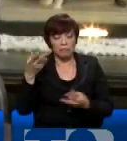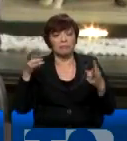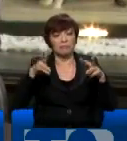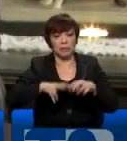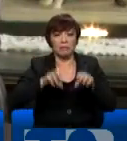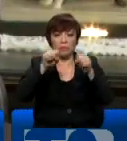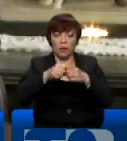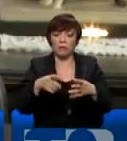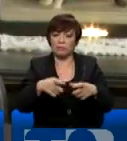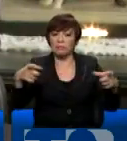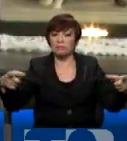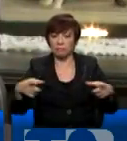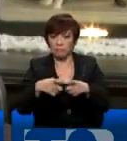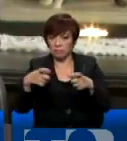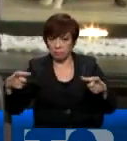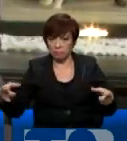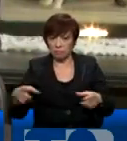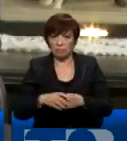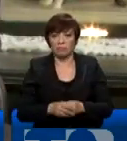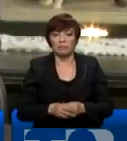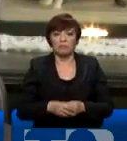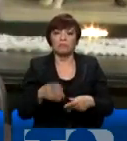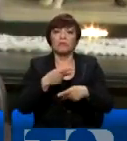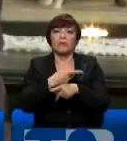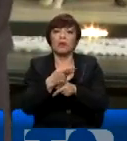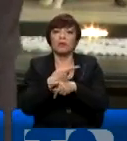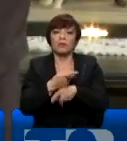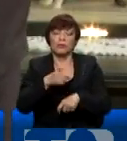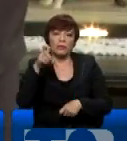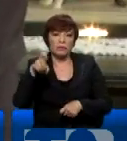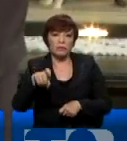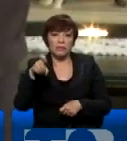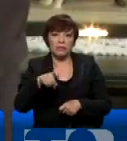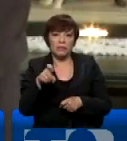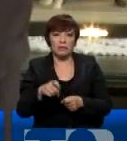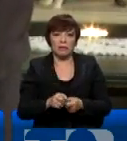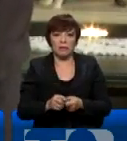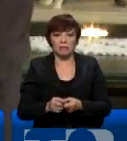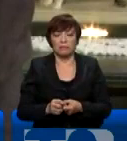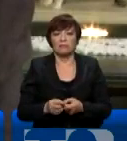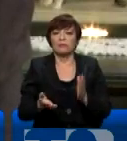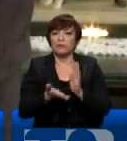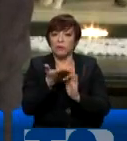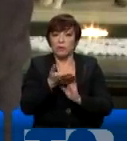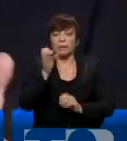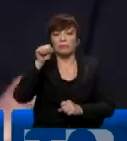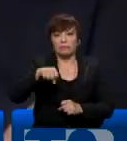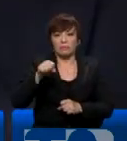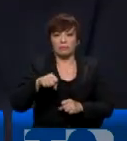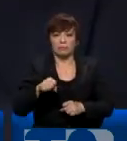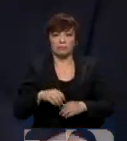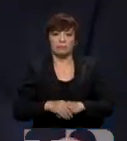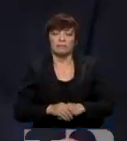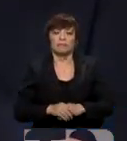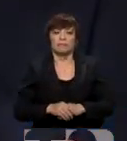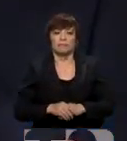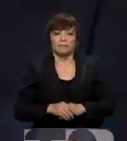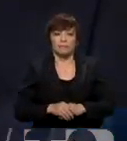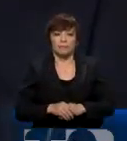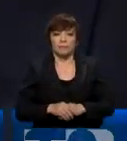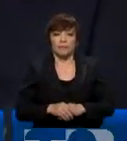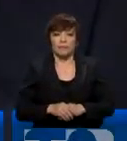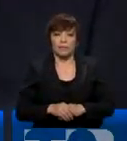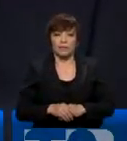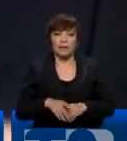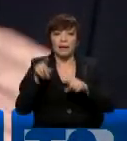que tenemos en este momento en producción para satisfacer la demanda puede ser cubierto con ampliación de las plantas que tenemos. Esta construcción de la